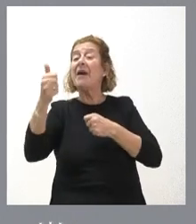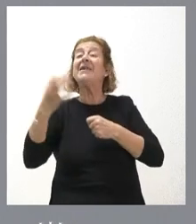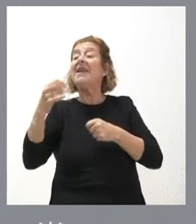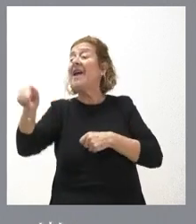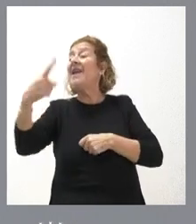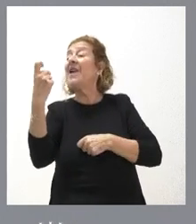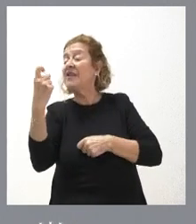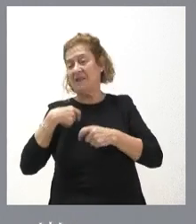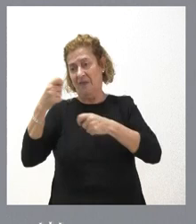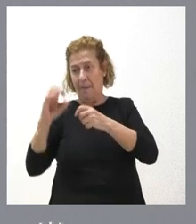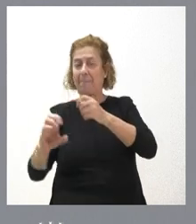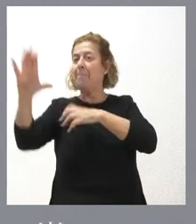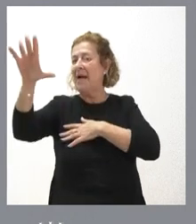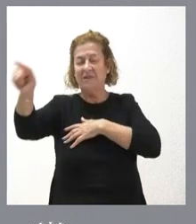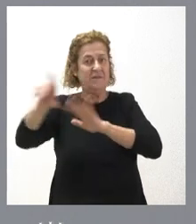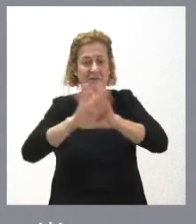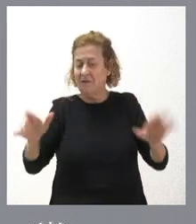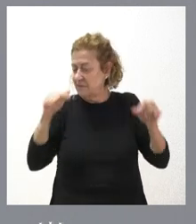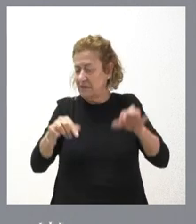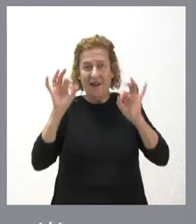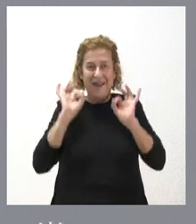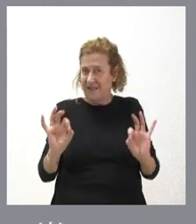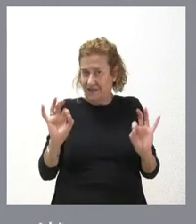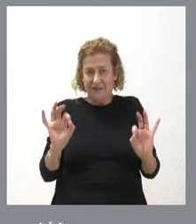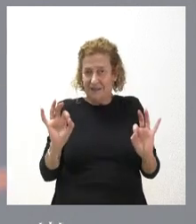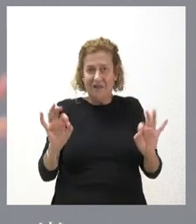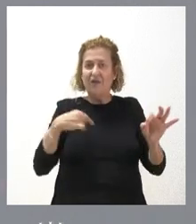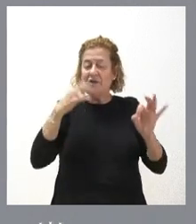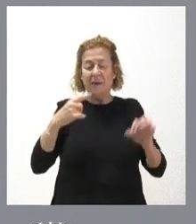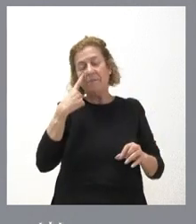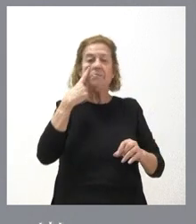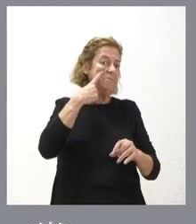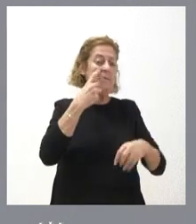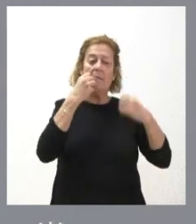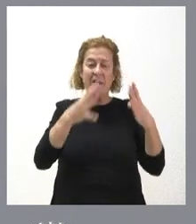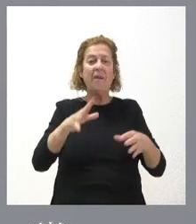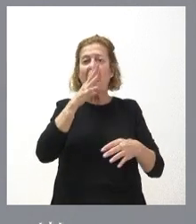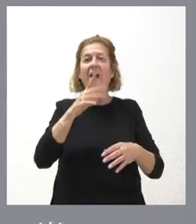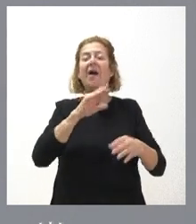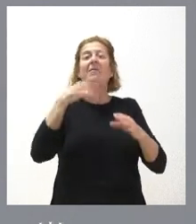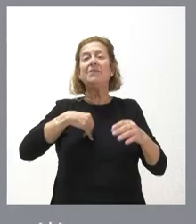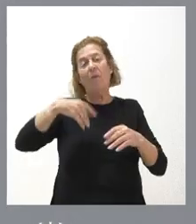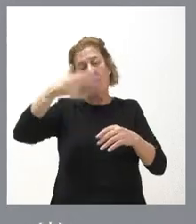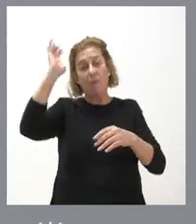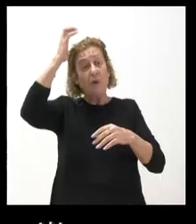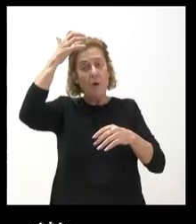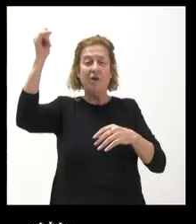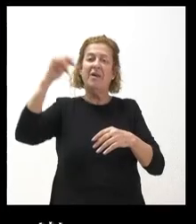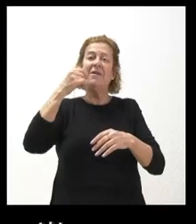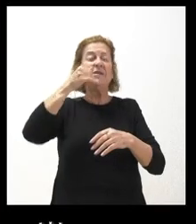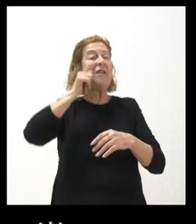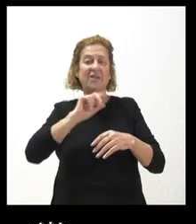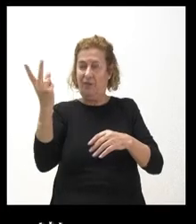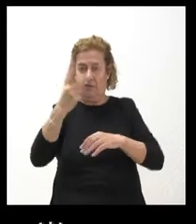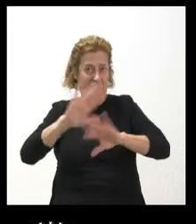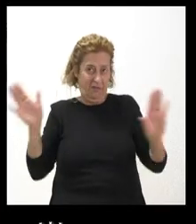necesitan y en esto Seremos muy beligerantes tanto en la posición de pus deemon como la de ped Sánchez eh sobre este tema en